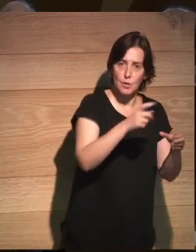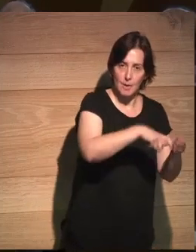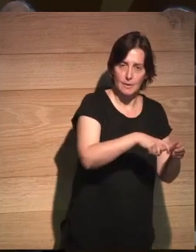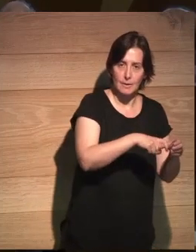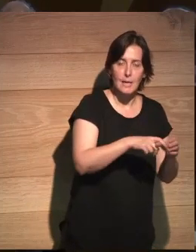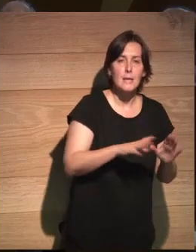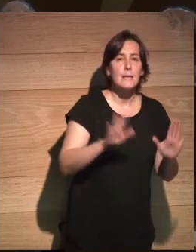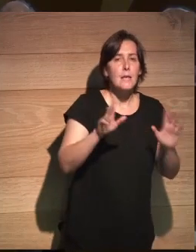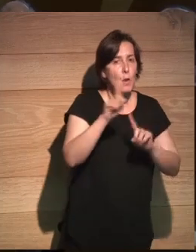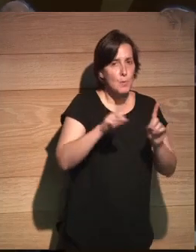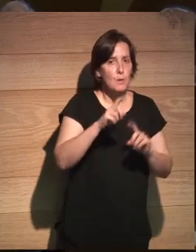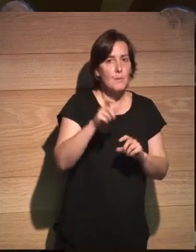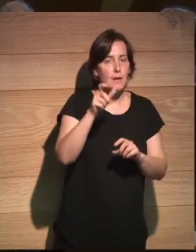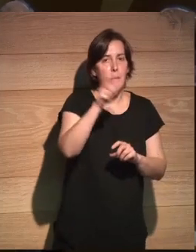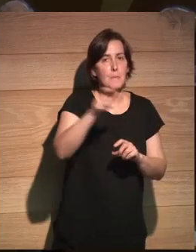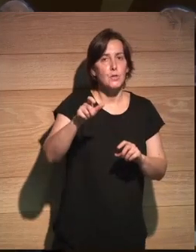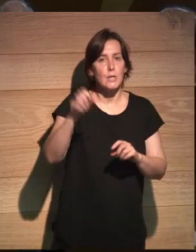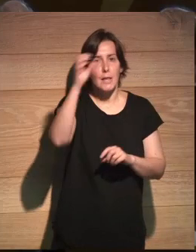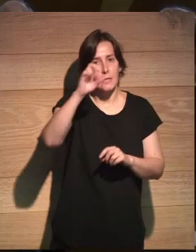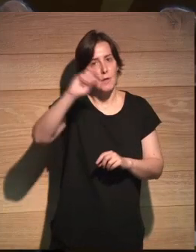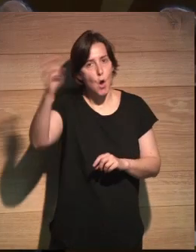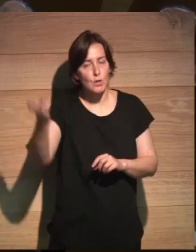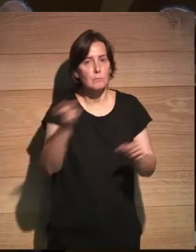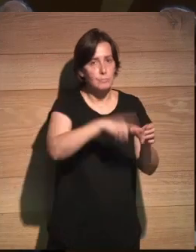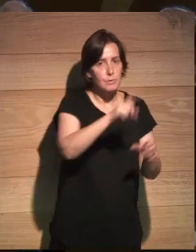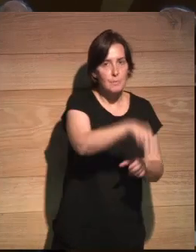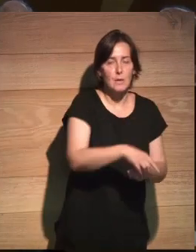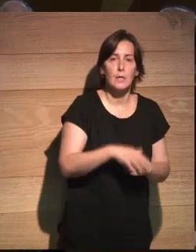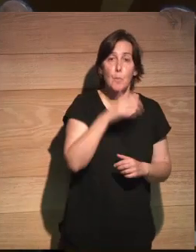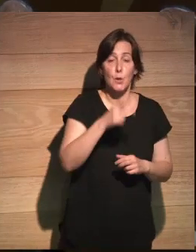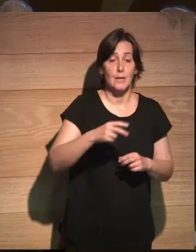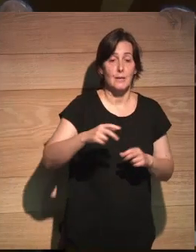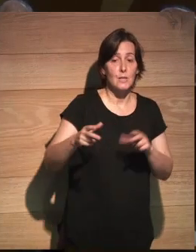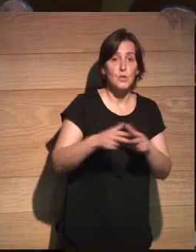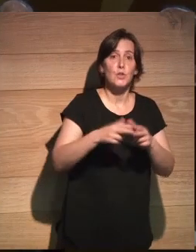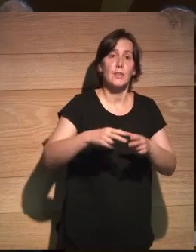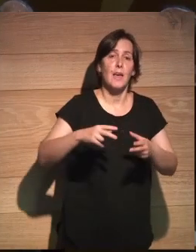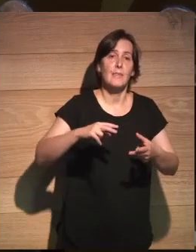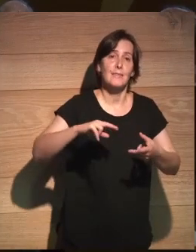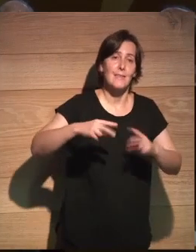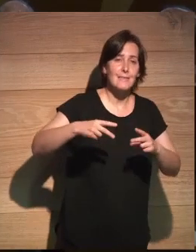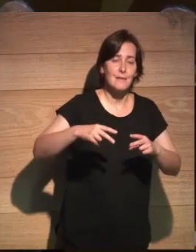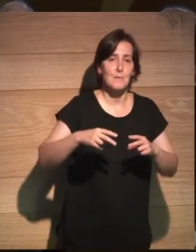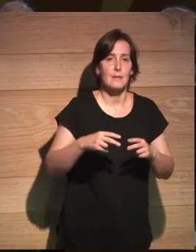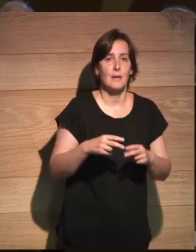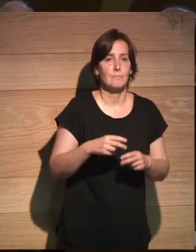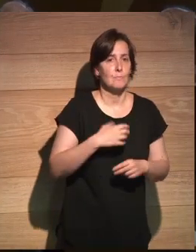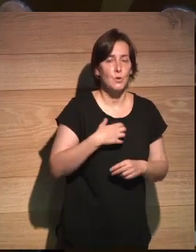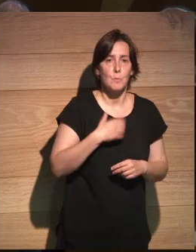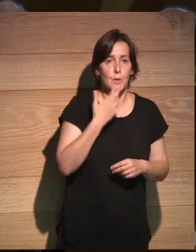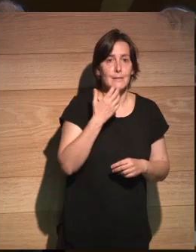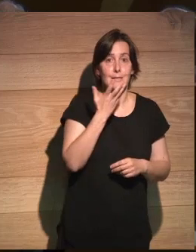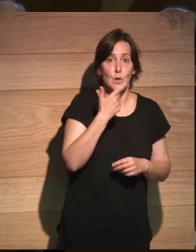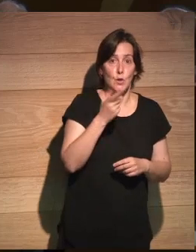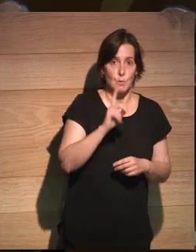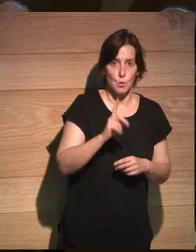otros científicos. No se puede ahora interpretar la sociedad sin conocer muchas cosas